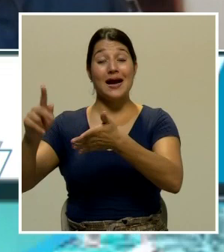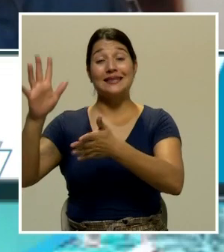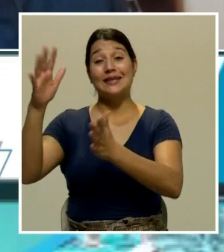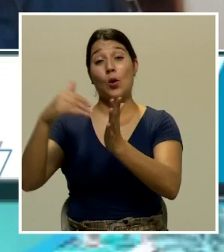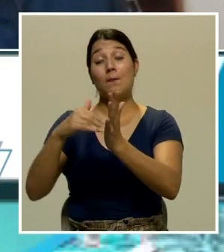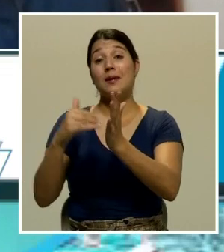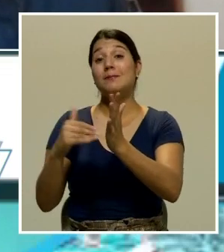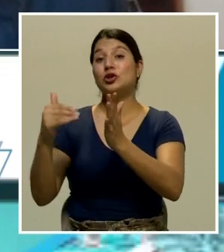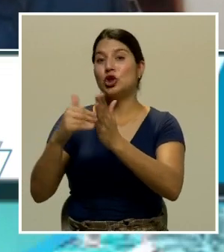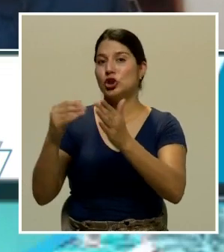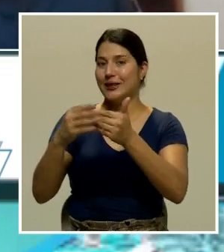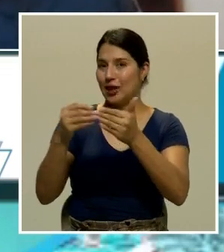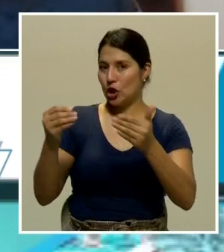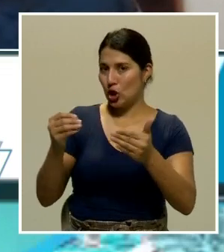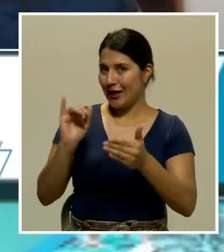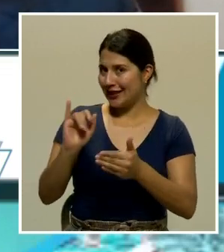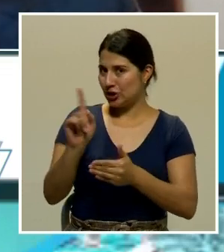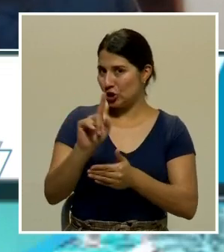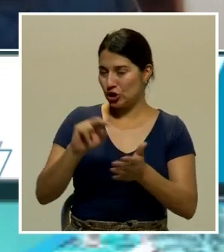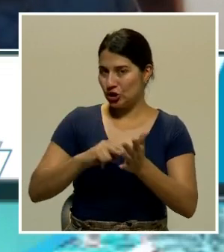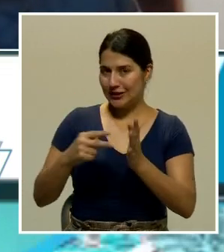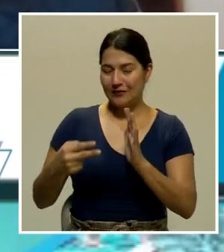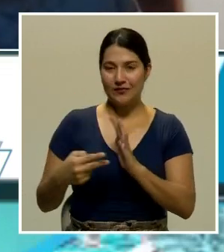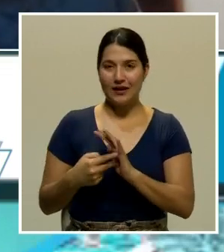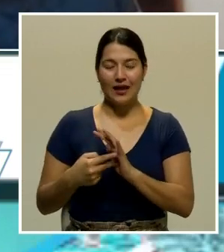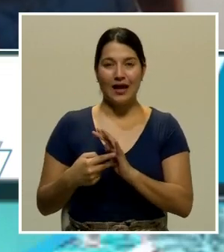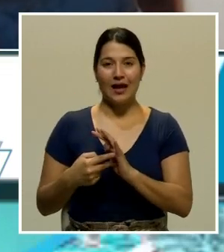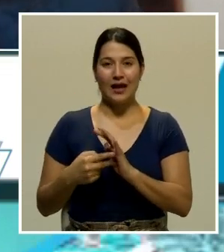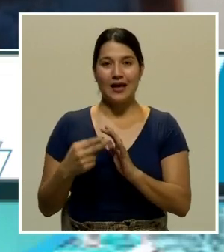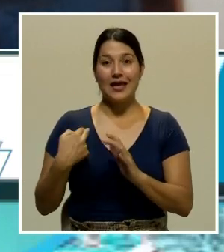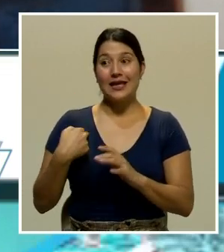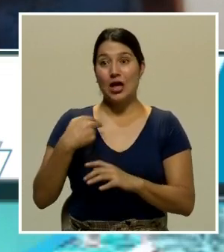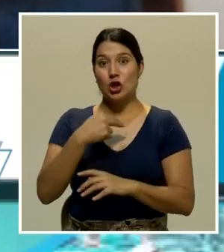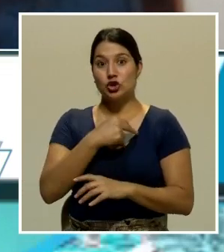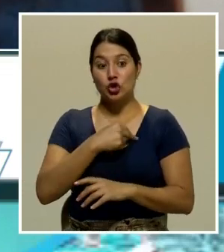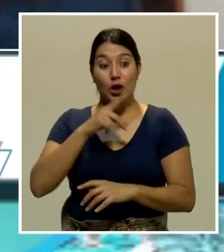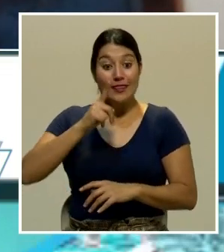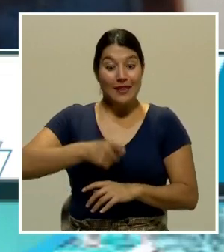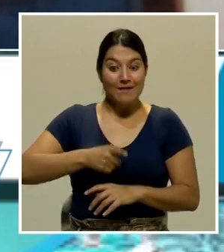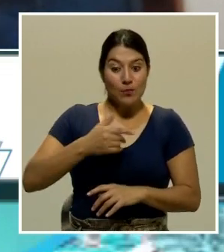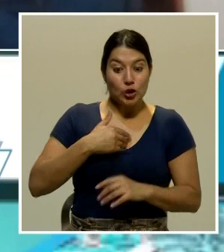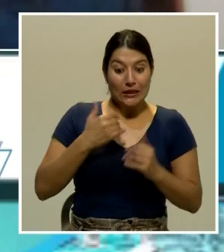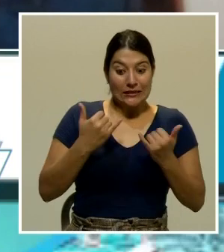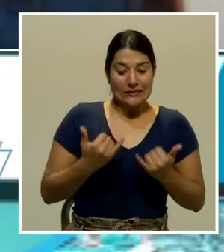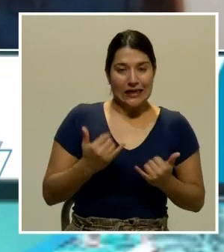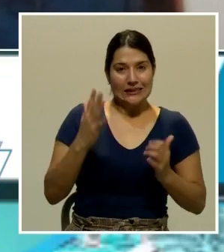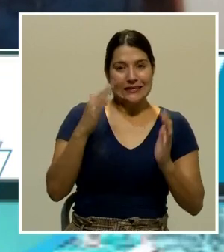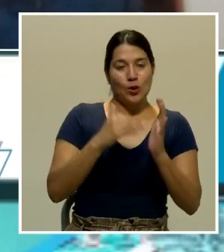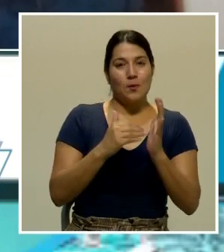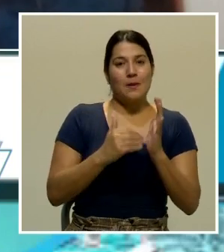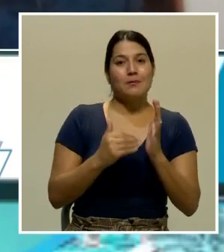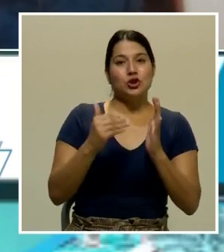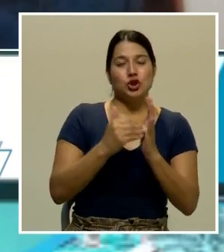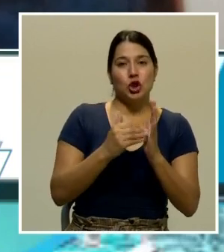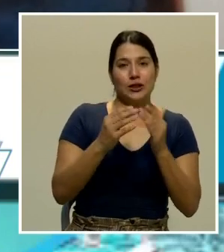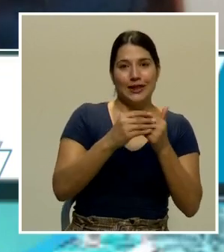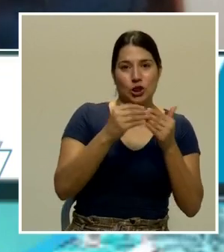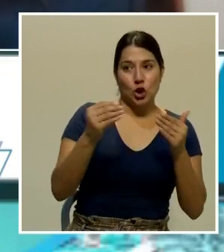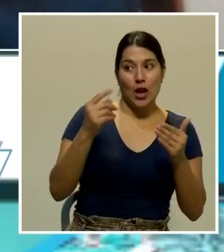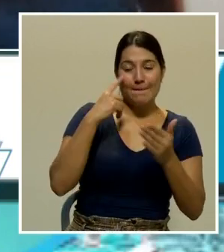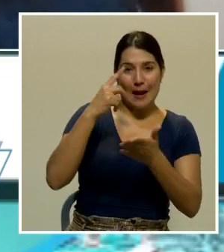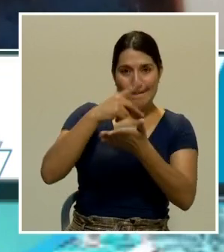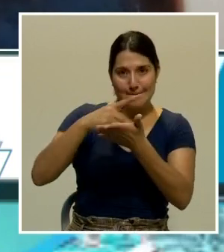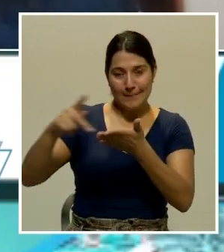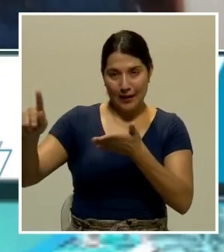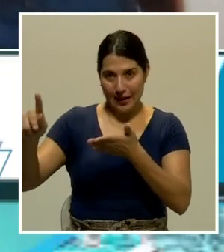quiere decir que vamos a ocupar tener los 5 mil millones de dólares en una cuenta corriente para llegar a pagar